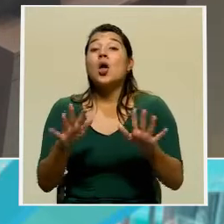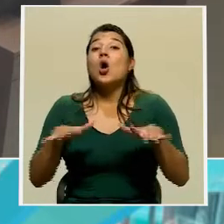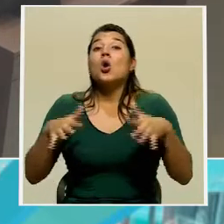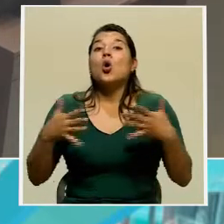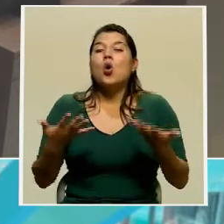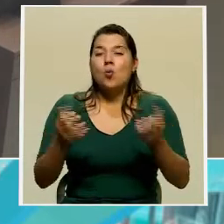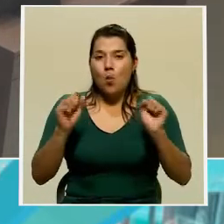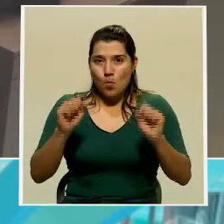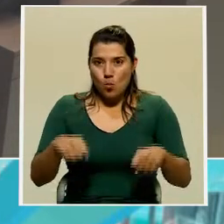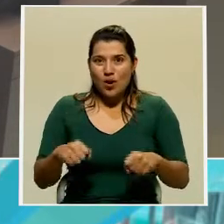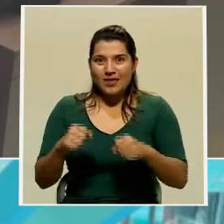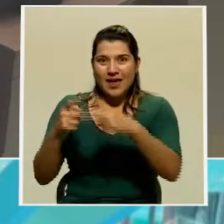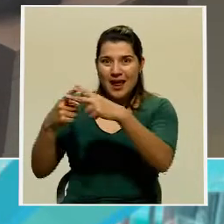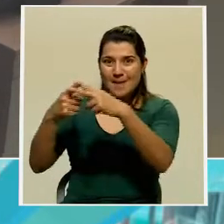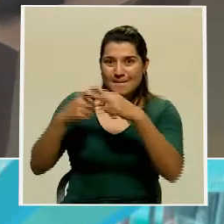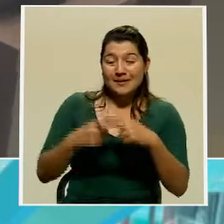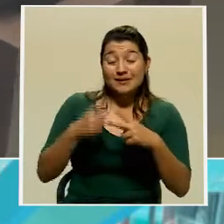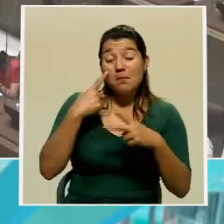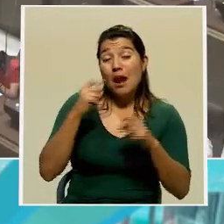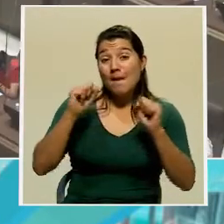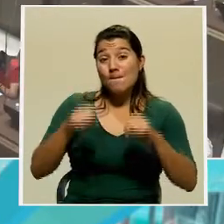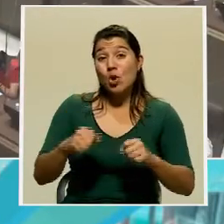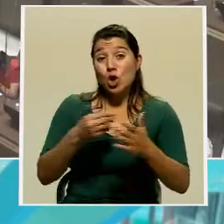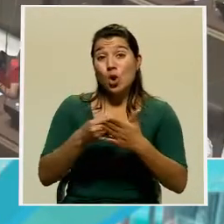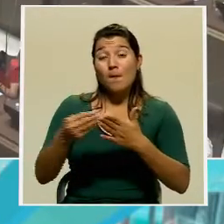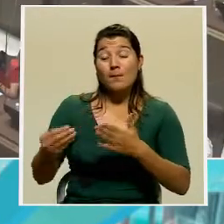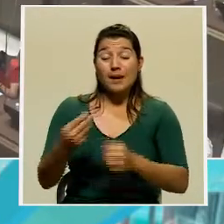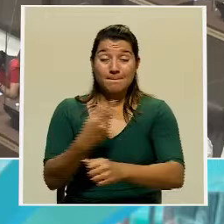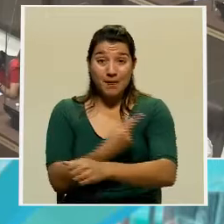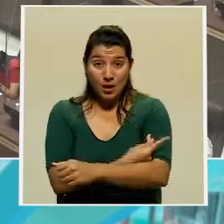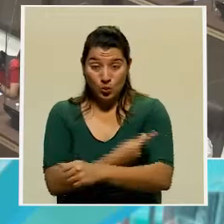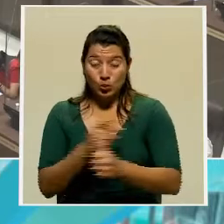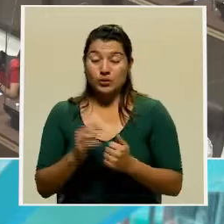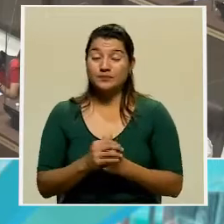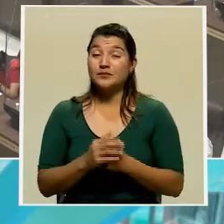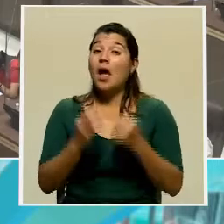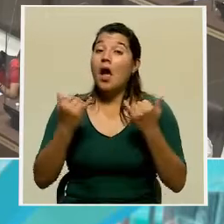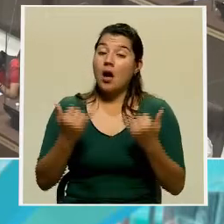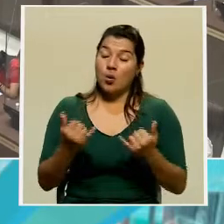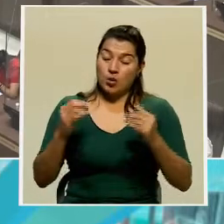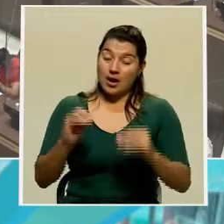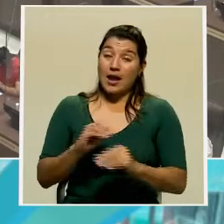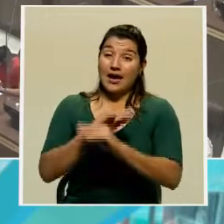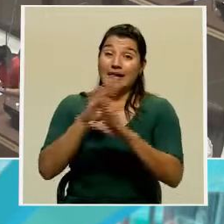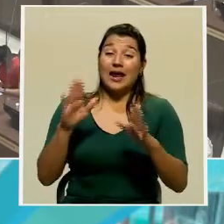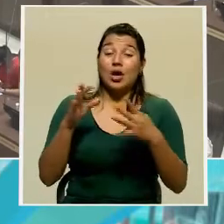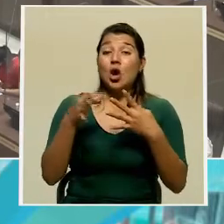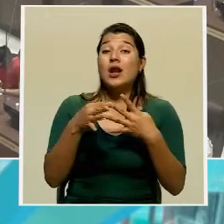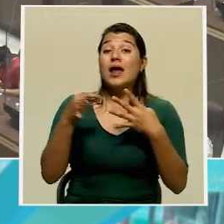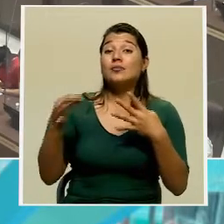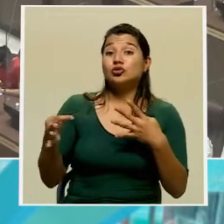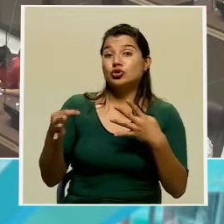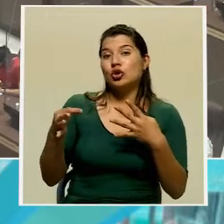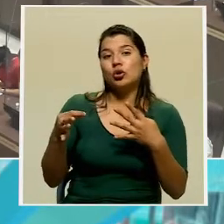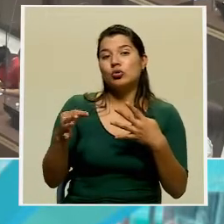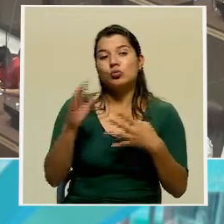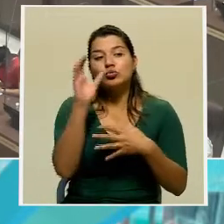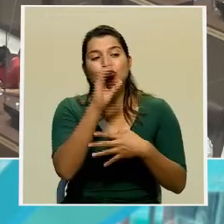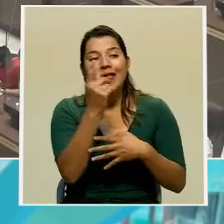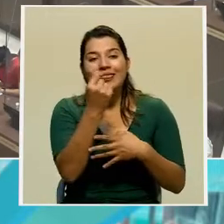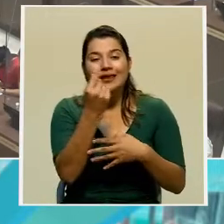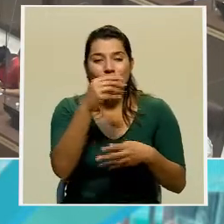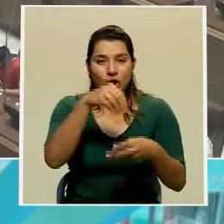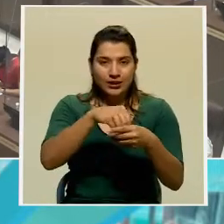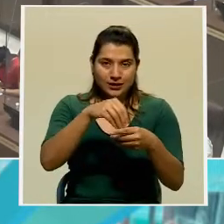dando este financiamiento para la compra de las vacunas. Evidentemente, pues la opción fue deuda interna, a pesar de